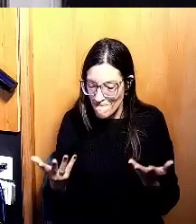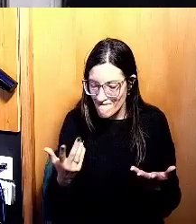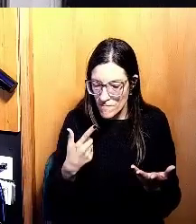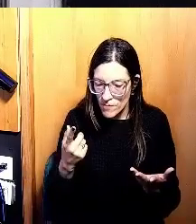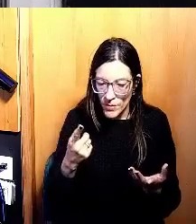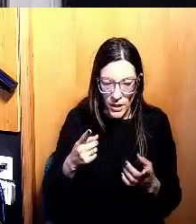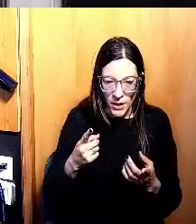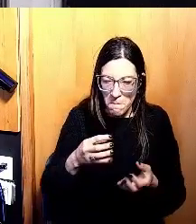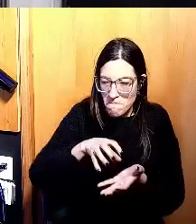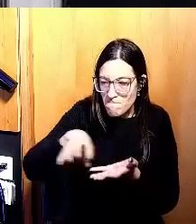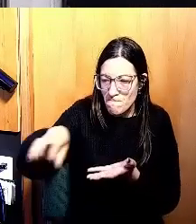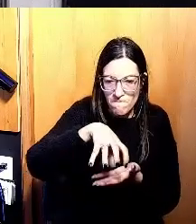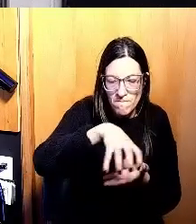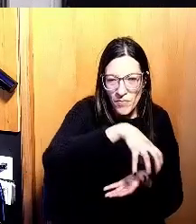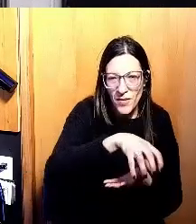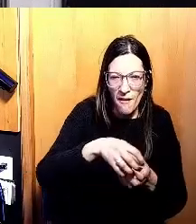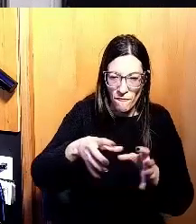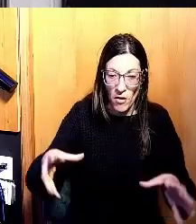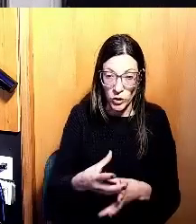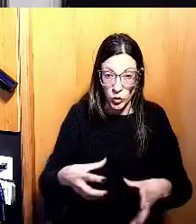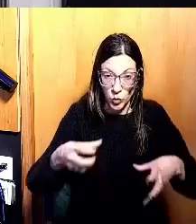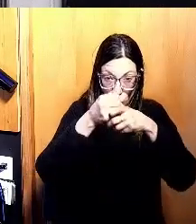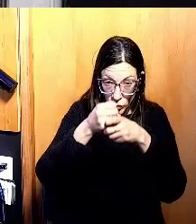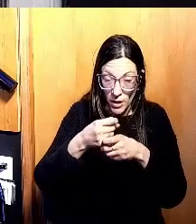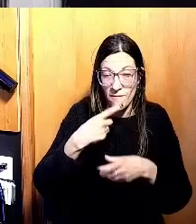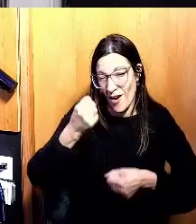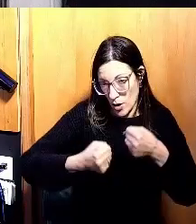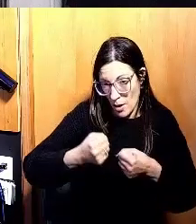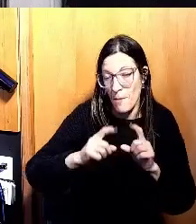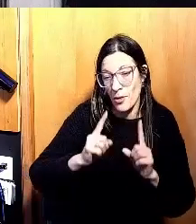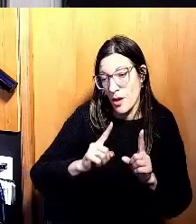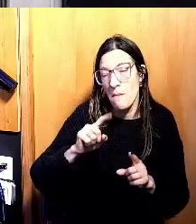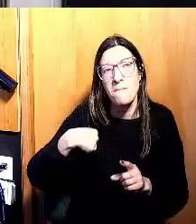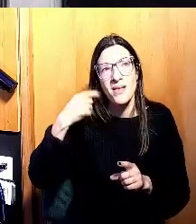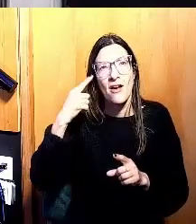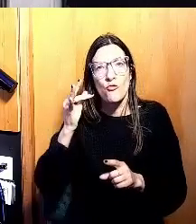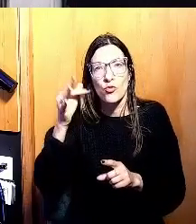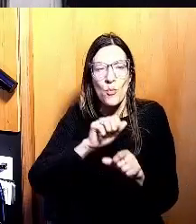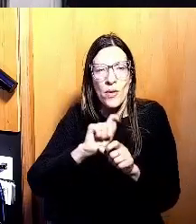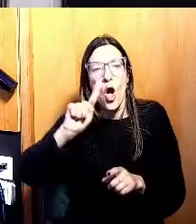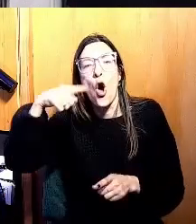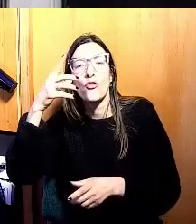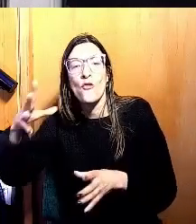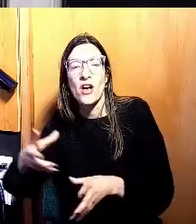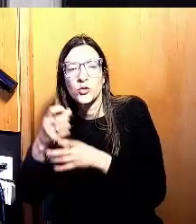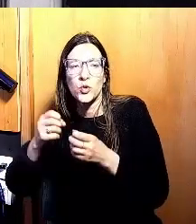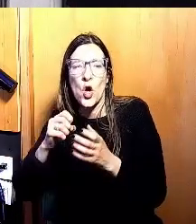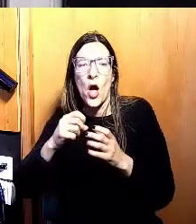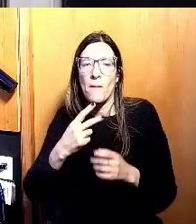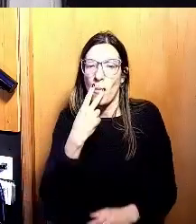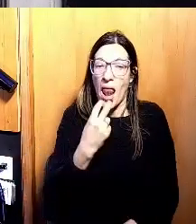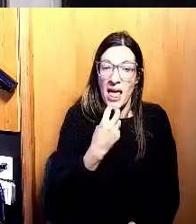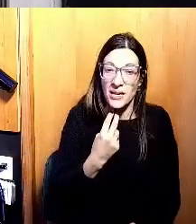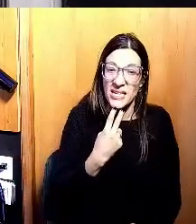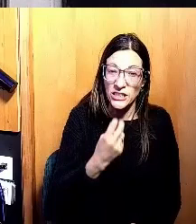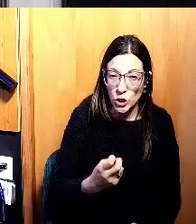implementa totalmente. Empezamos con los industriales, pero después también va a avanzar sobre los residuos eléctricos y